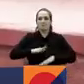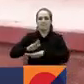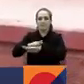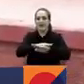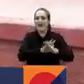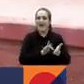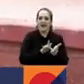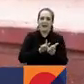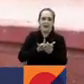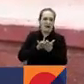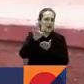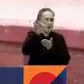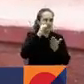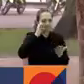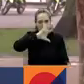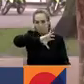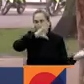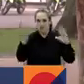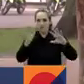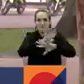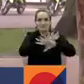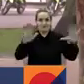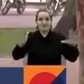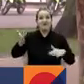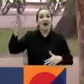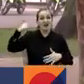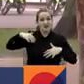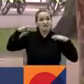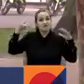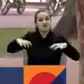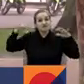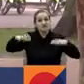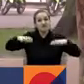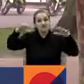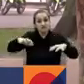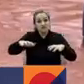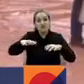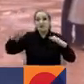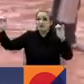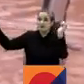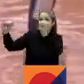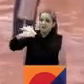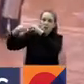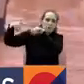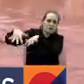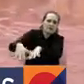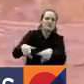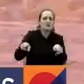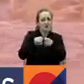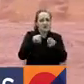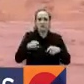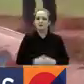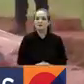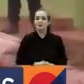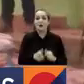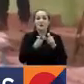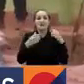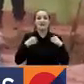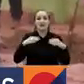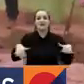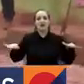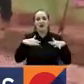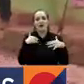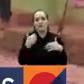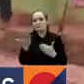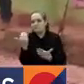tenemos, hemos tenido afectación por la ola invernal, nuestras vías rurales también se encuentran afectadas. Habitantes de Sevilla iniciaron con la recolección